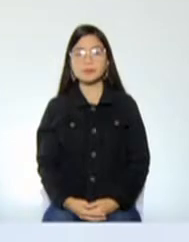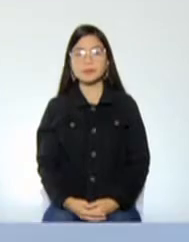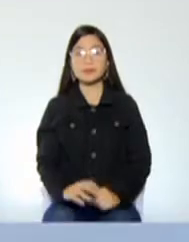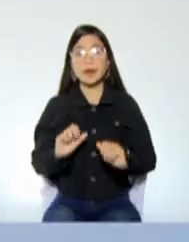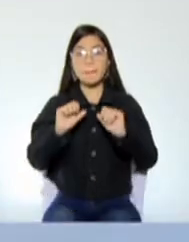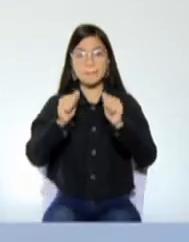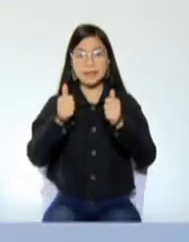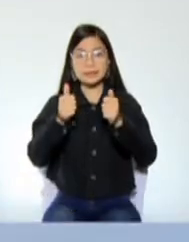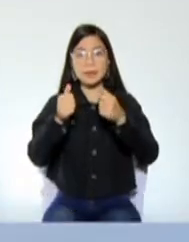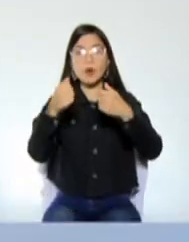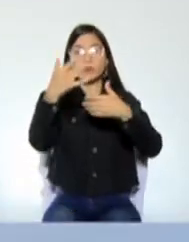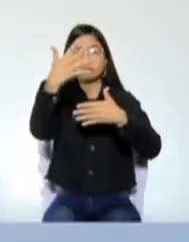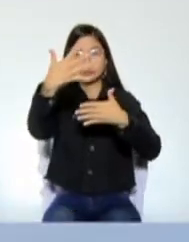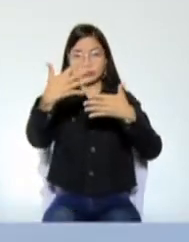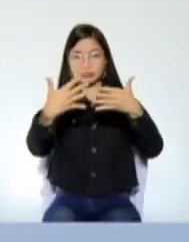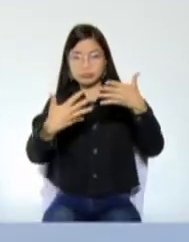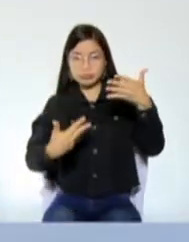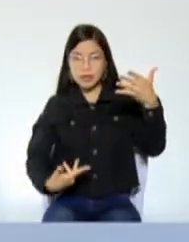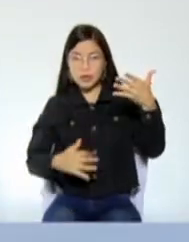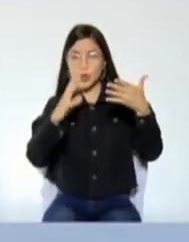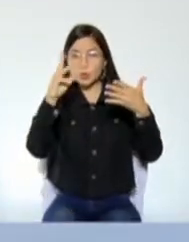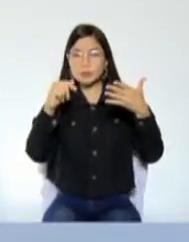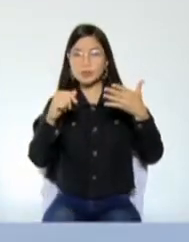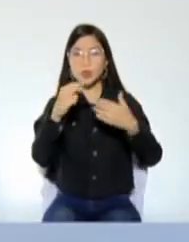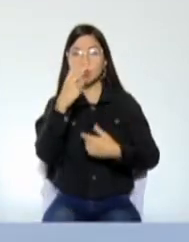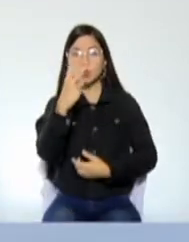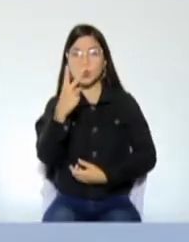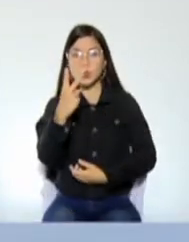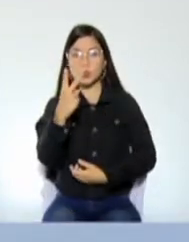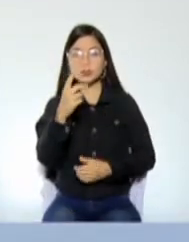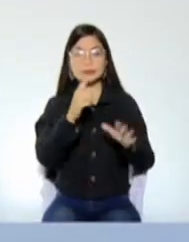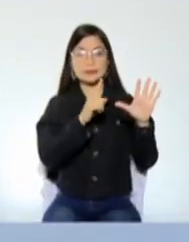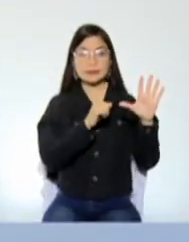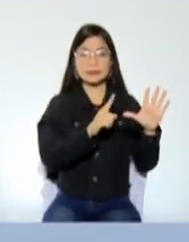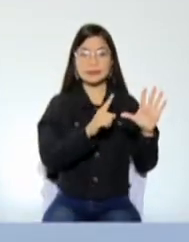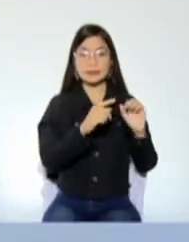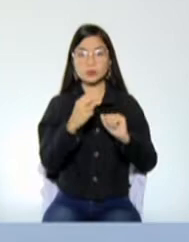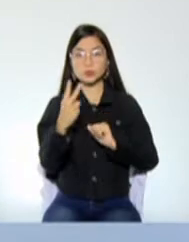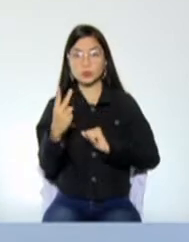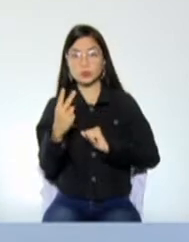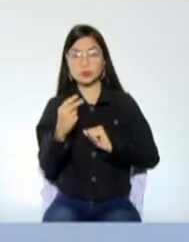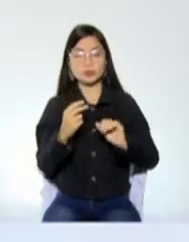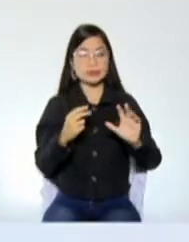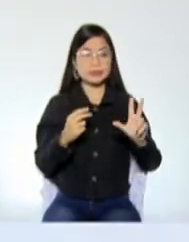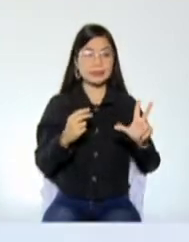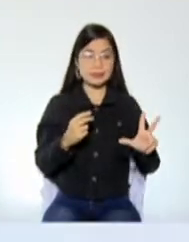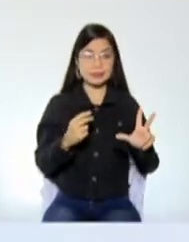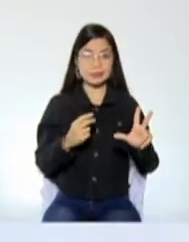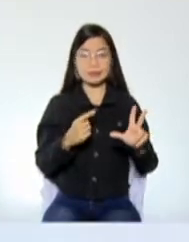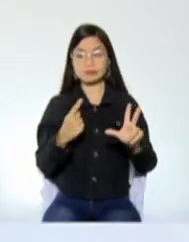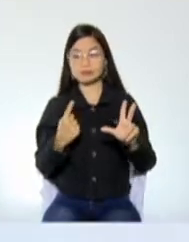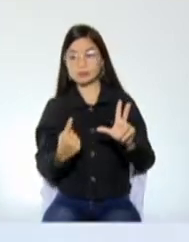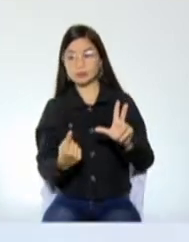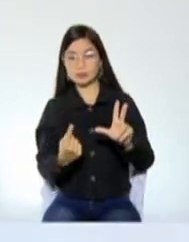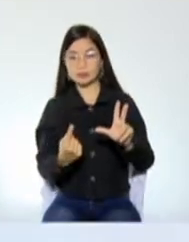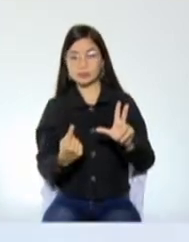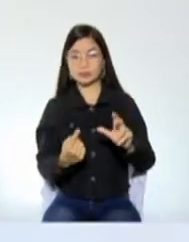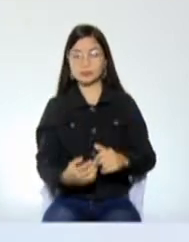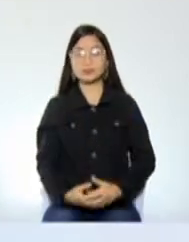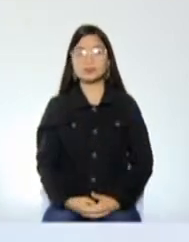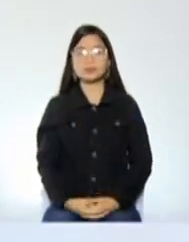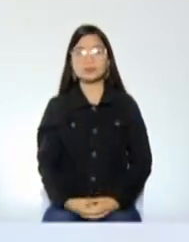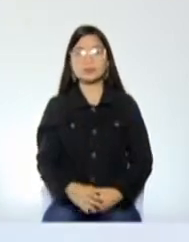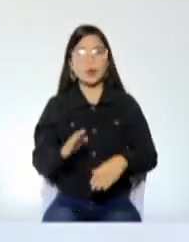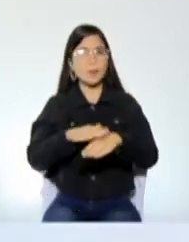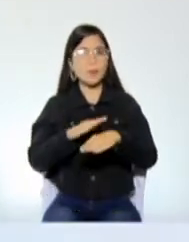2 a 6, 2 a 3 y 3 a 1. ¿Por qué? Porque 3 forma parte de la